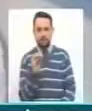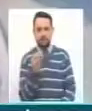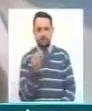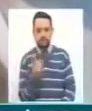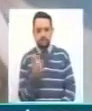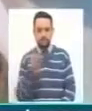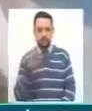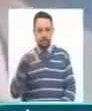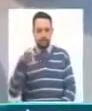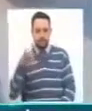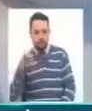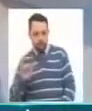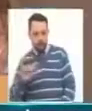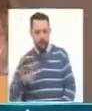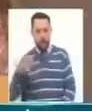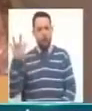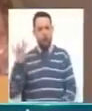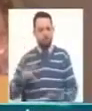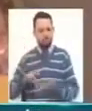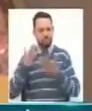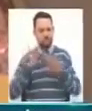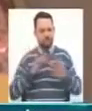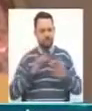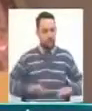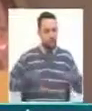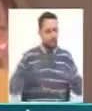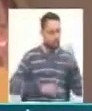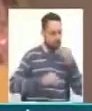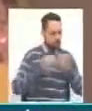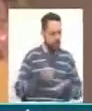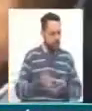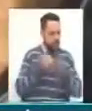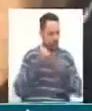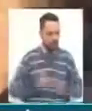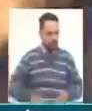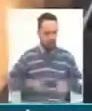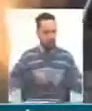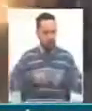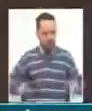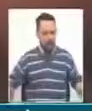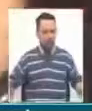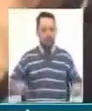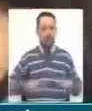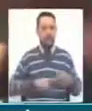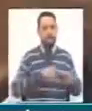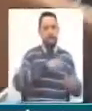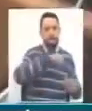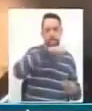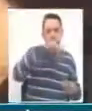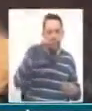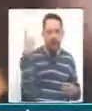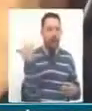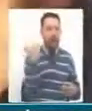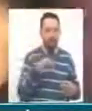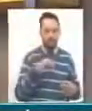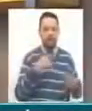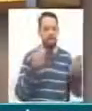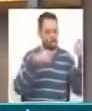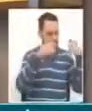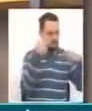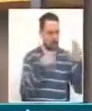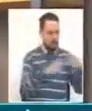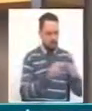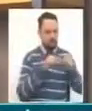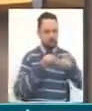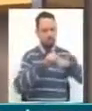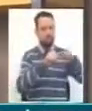de oro. Como otros alimentos en grano, la quinoa presenta diferentes colores. La blanca es la más conocida y la que más se